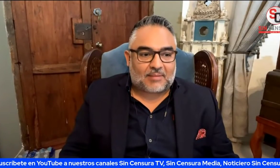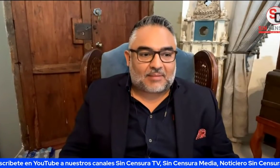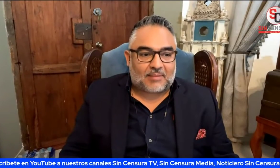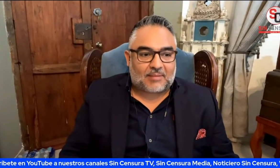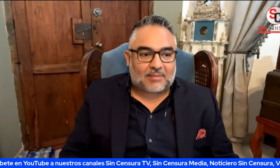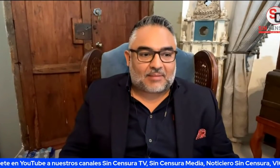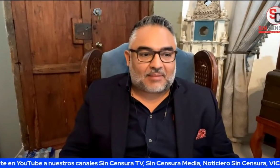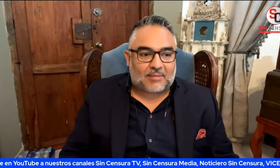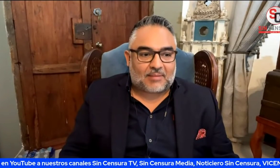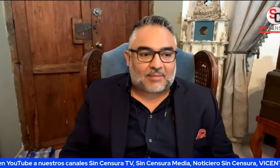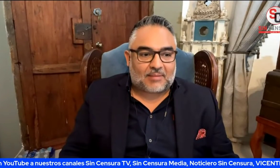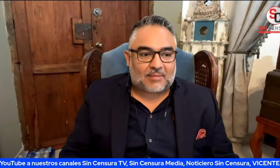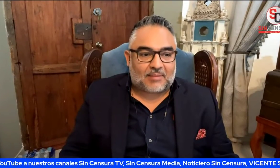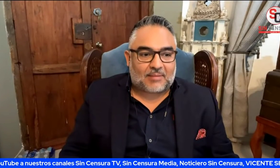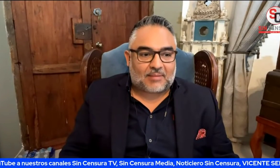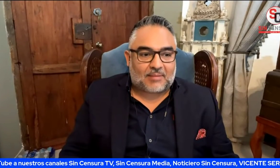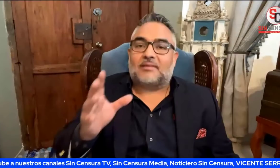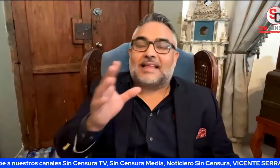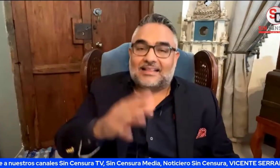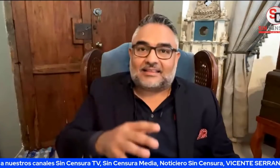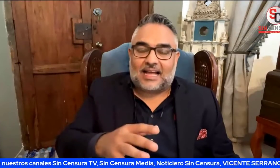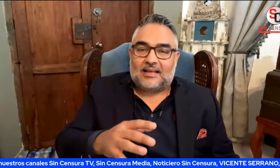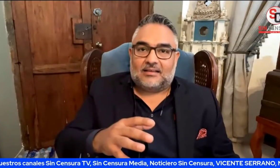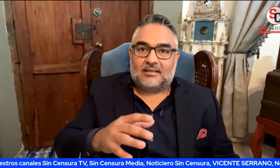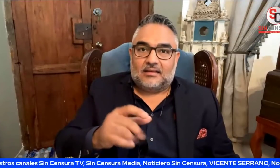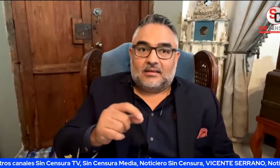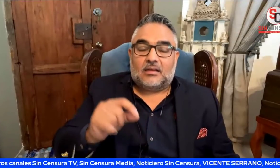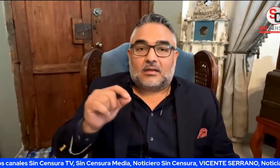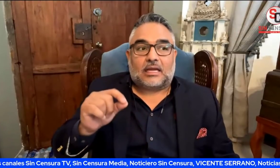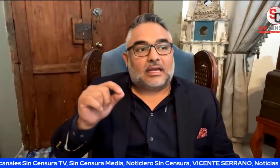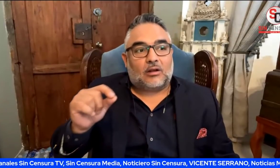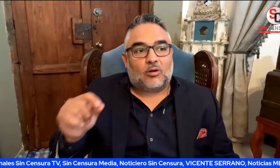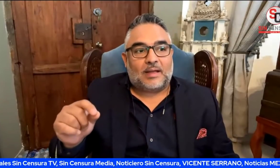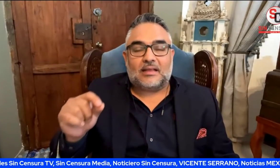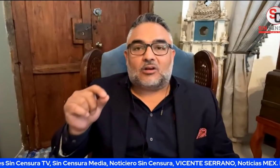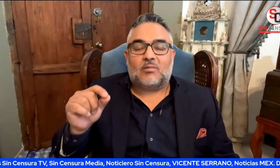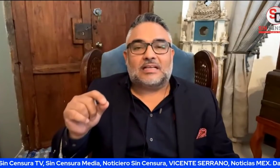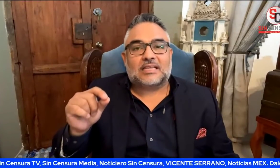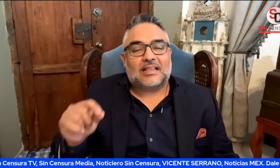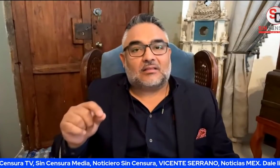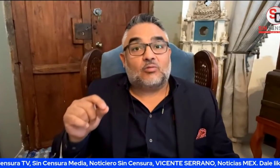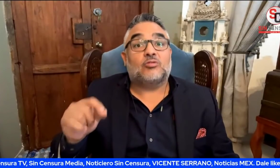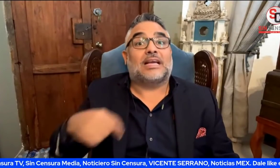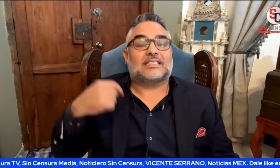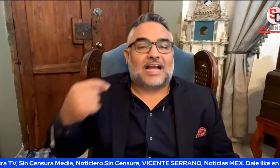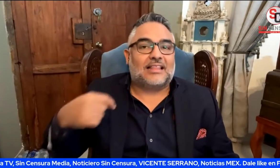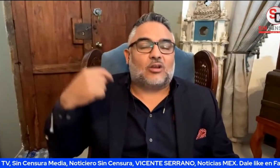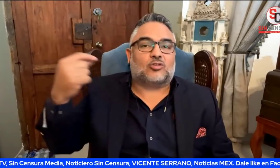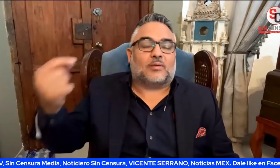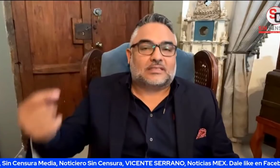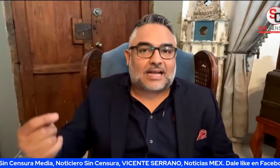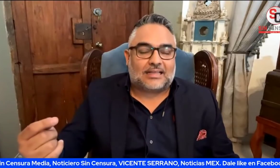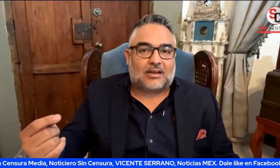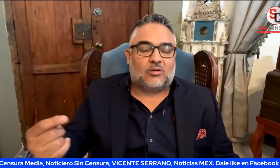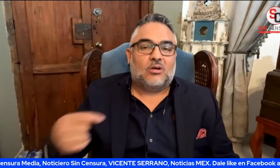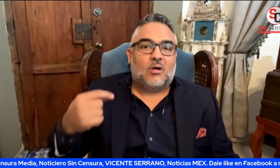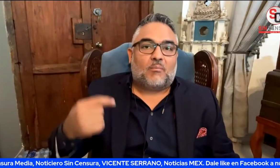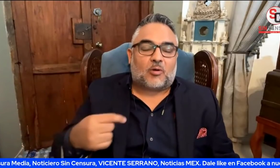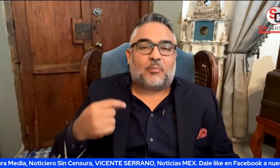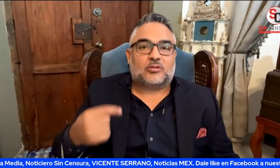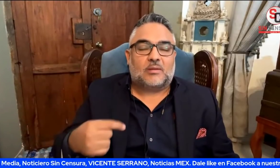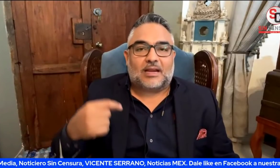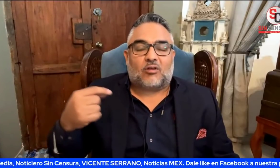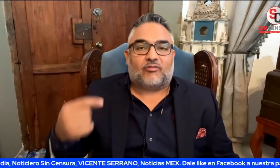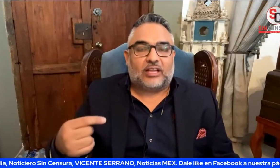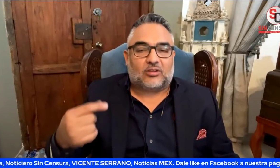no solamente aclaró lo del caso de Vidanta, que lo venden como un escándalo sobre escándalo